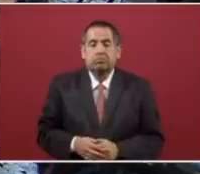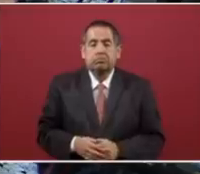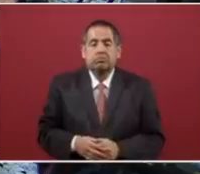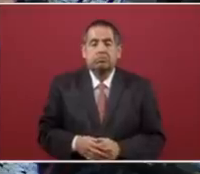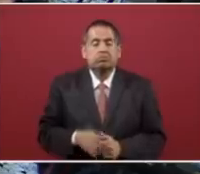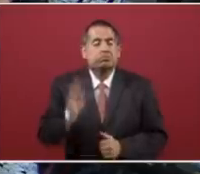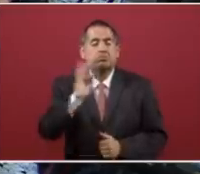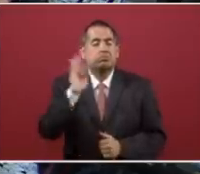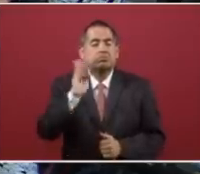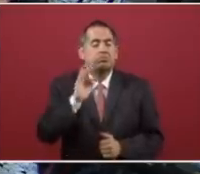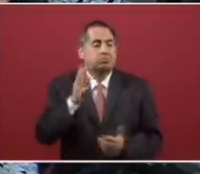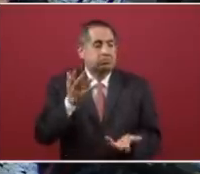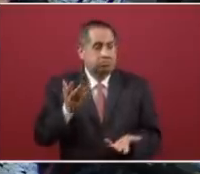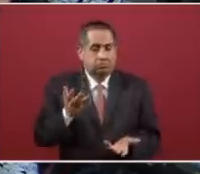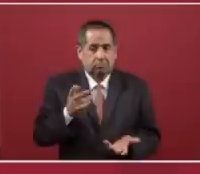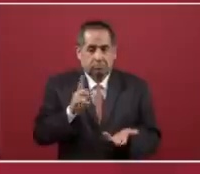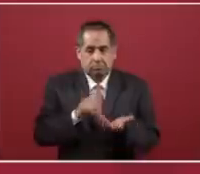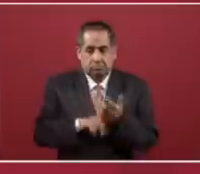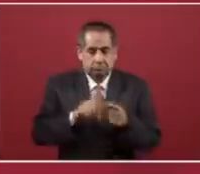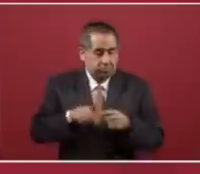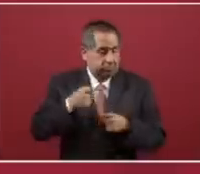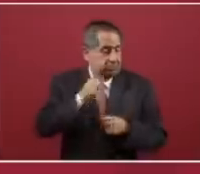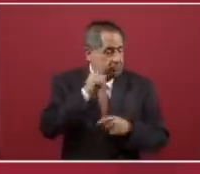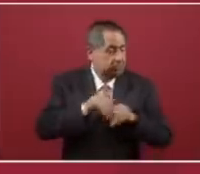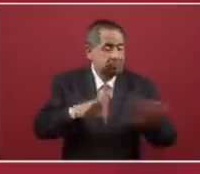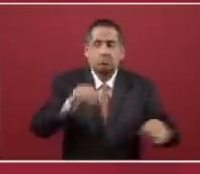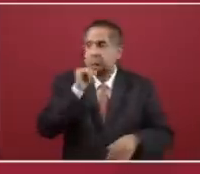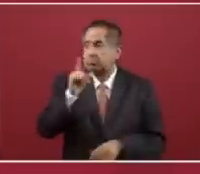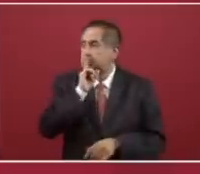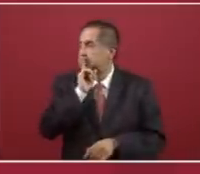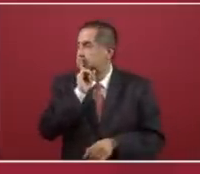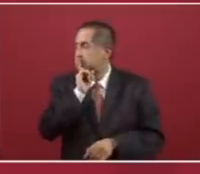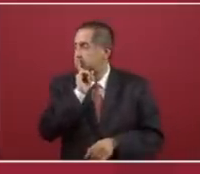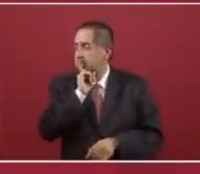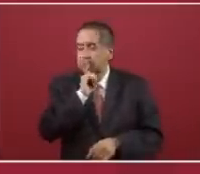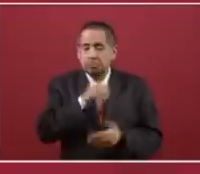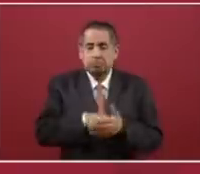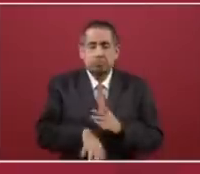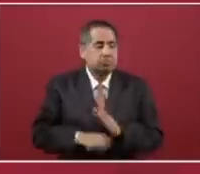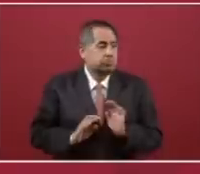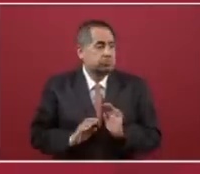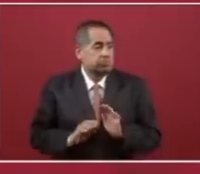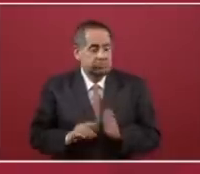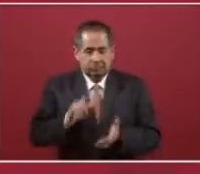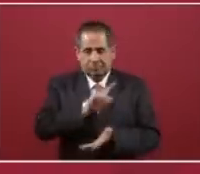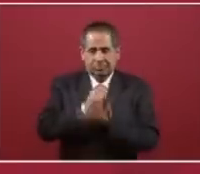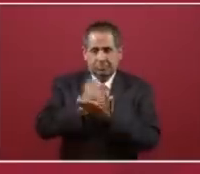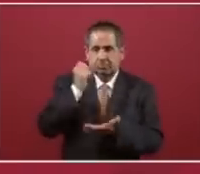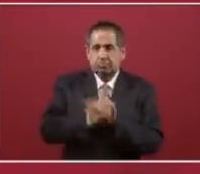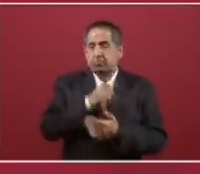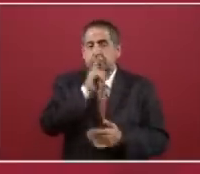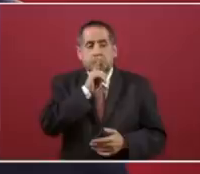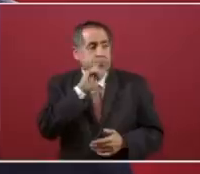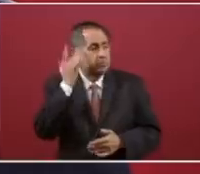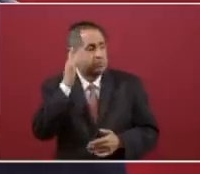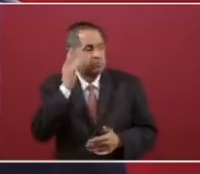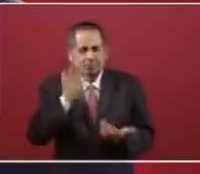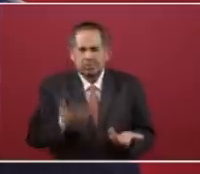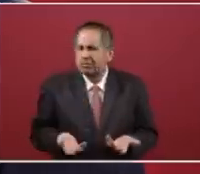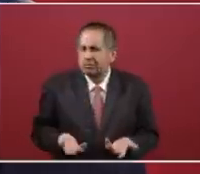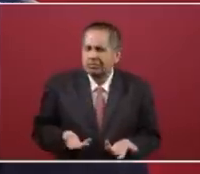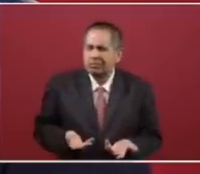mejor no hay nada al día siguiente desaprobación y cómo